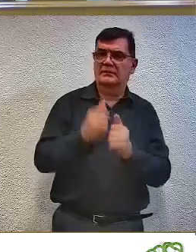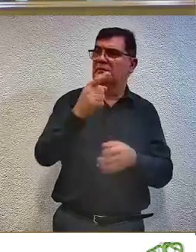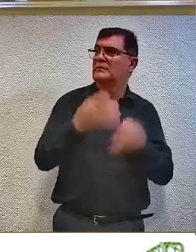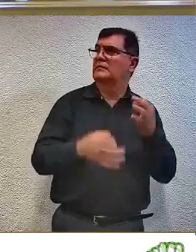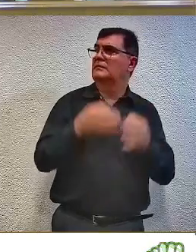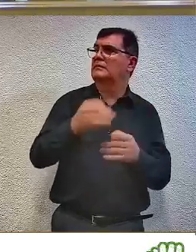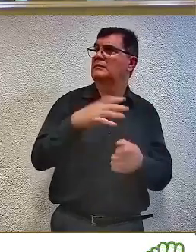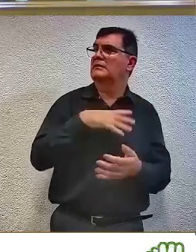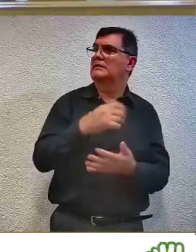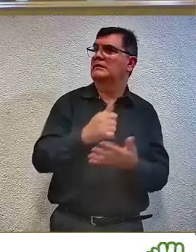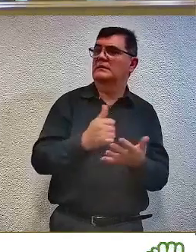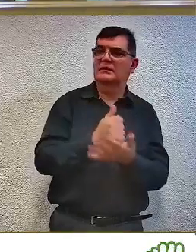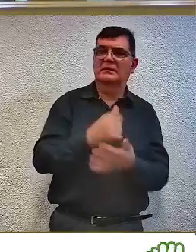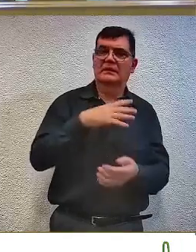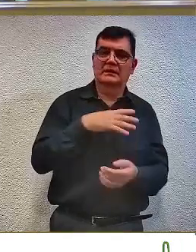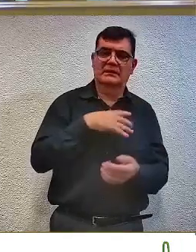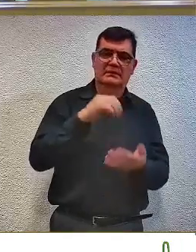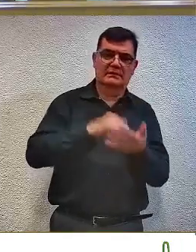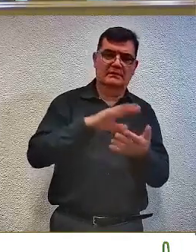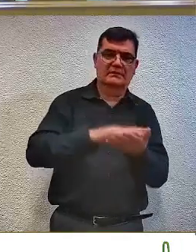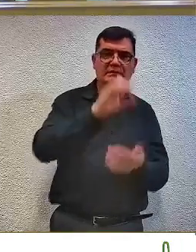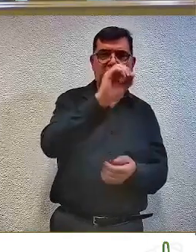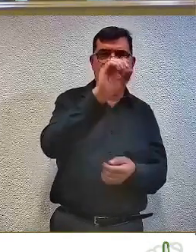electoral ciudadano identificado con la clave